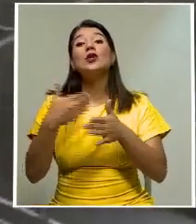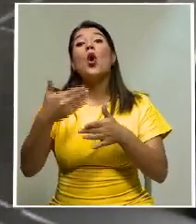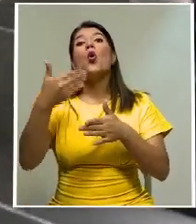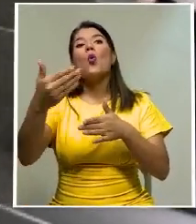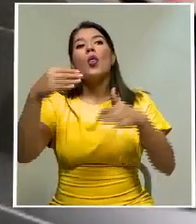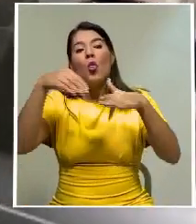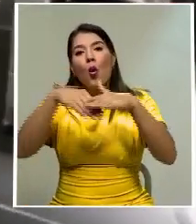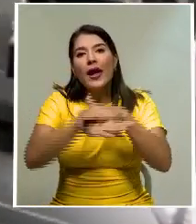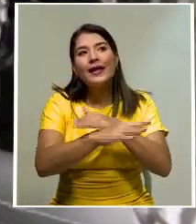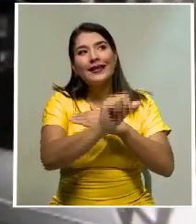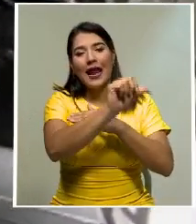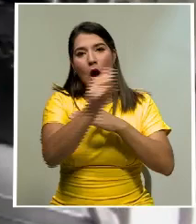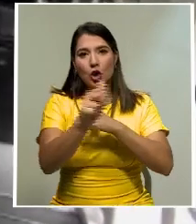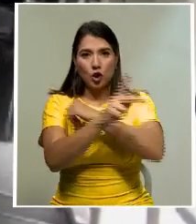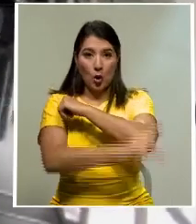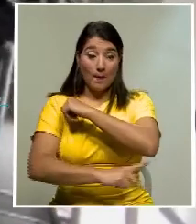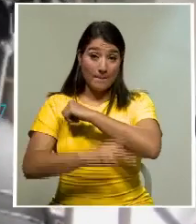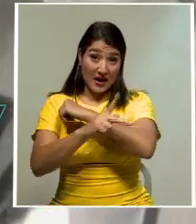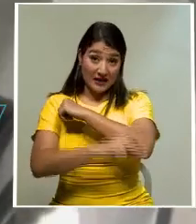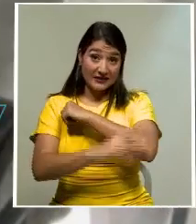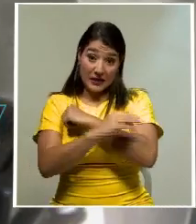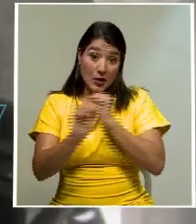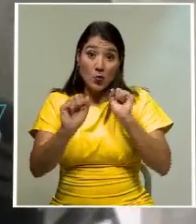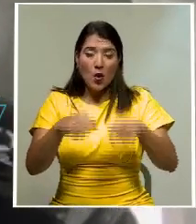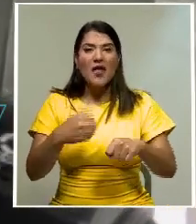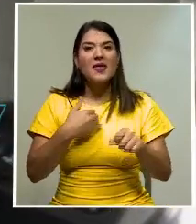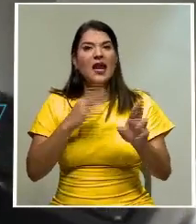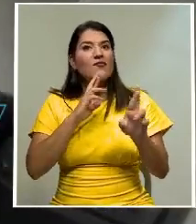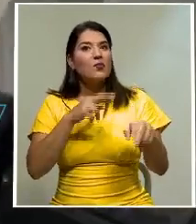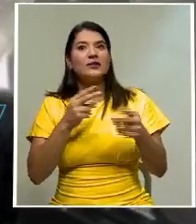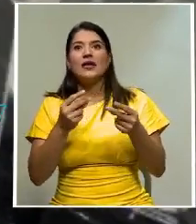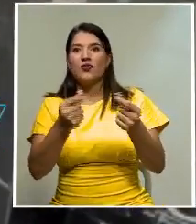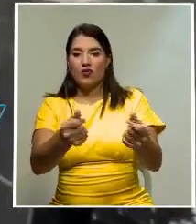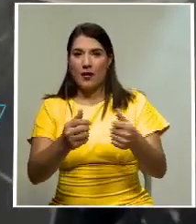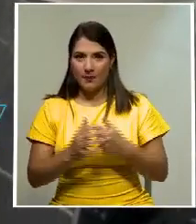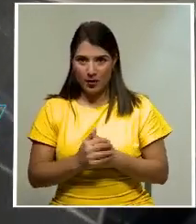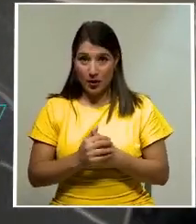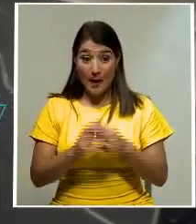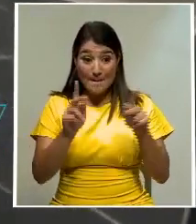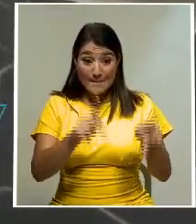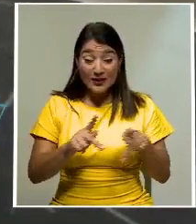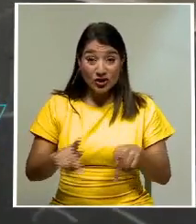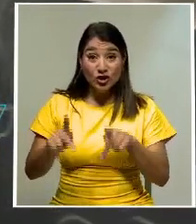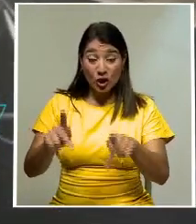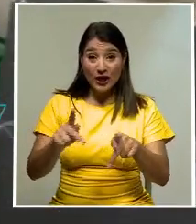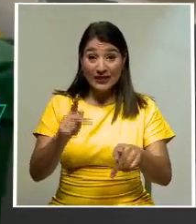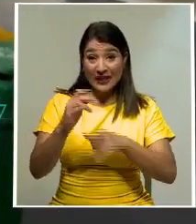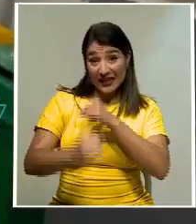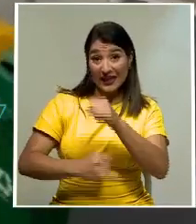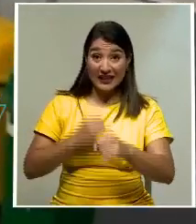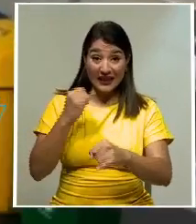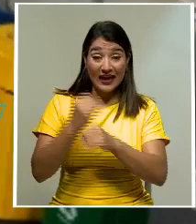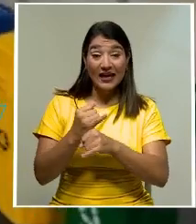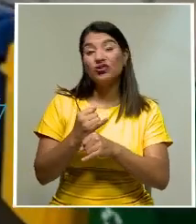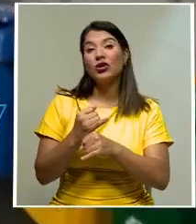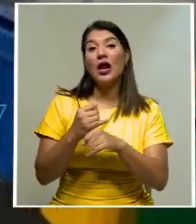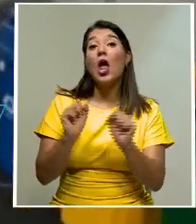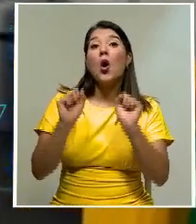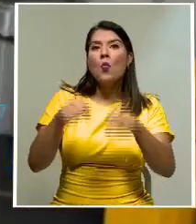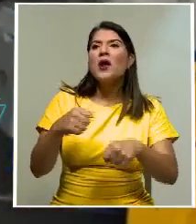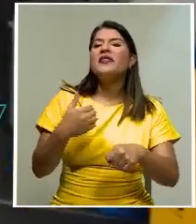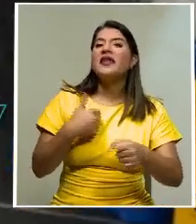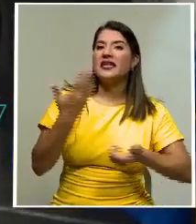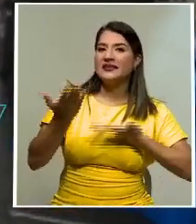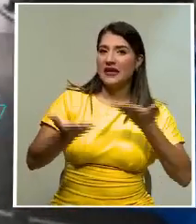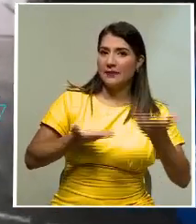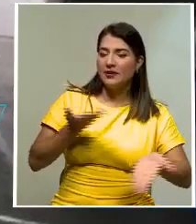mundo y cuenten con los resultados en muy poco tiempo. Los pasajeros internacionales que lo requieran recibirán el servicio en inglés